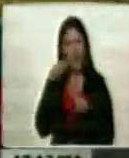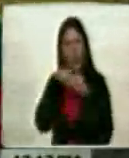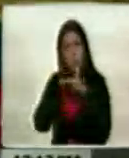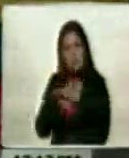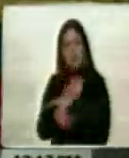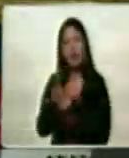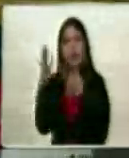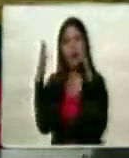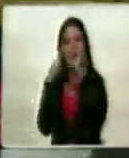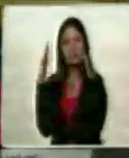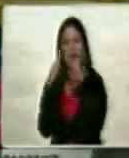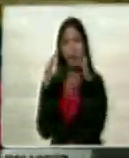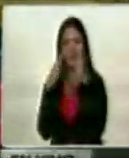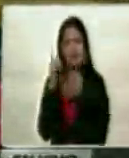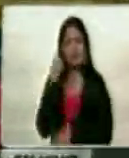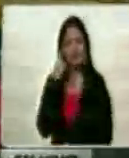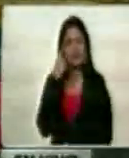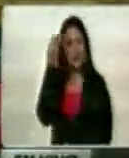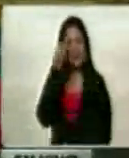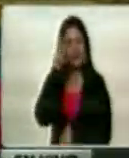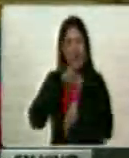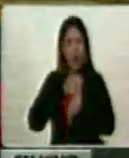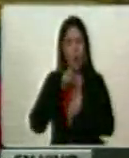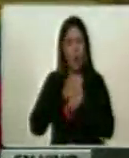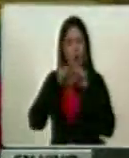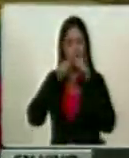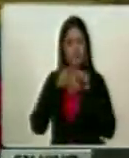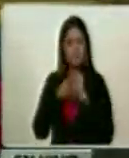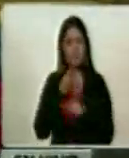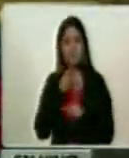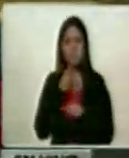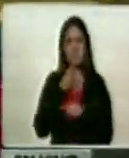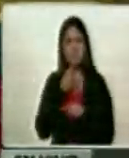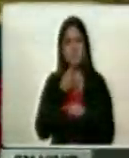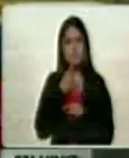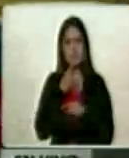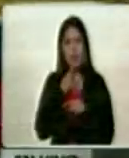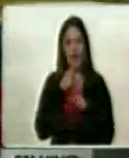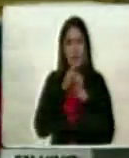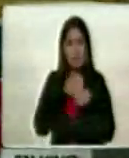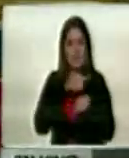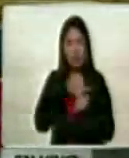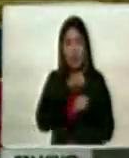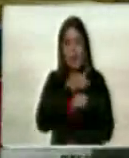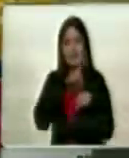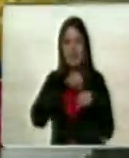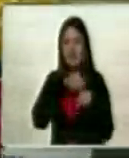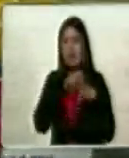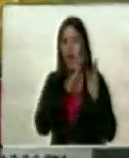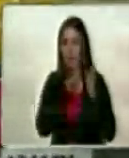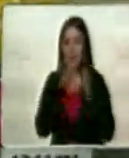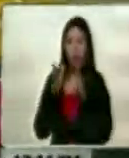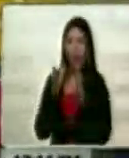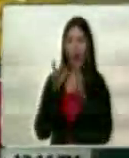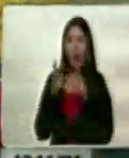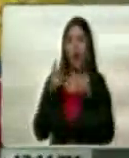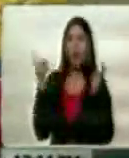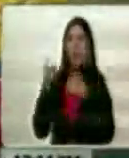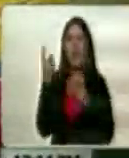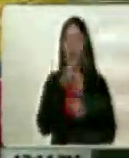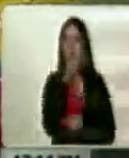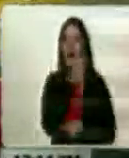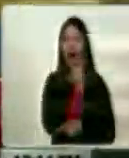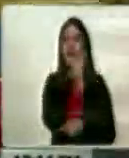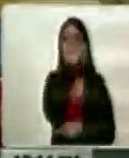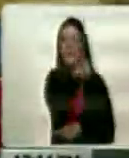casa, de calcular la hora, de entrenar los tiempos y el recorrido, de buscar los